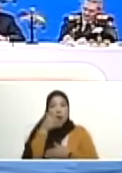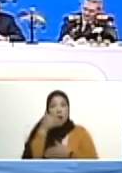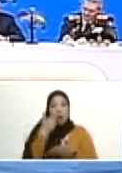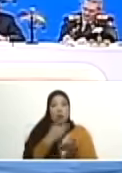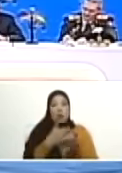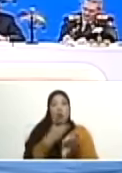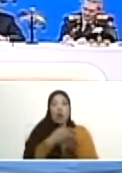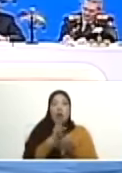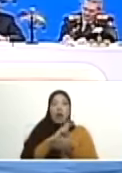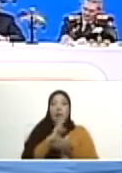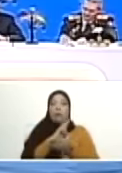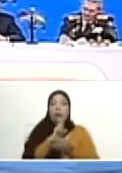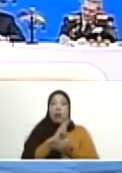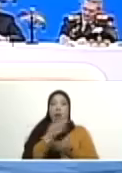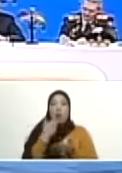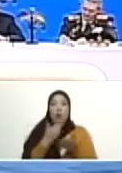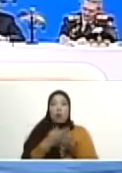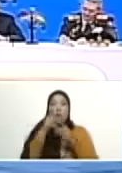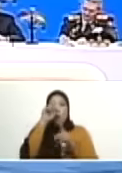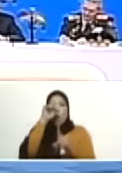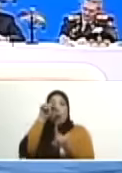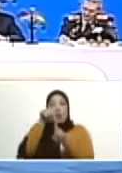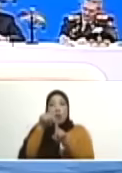de inmediato señale